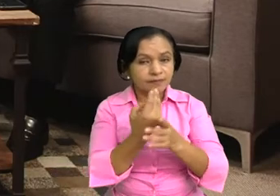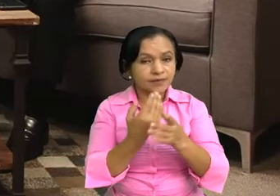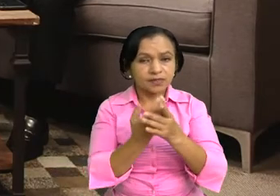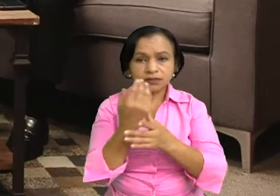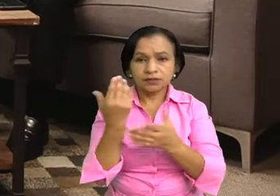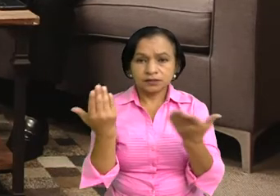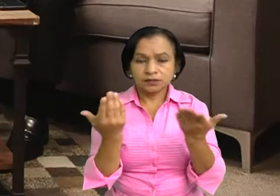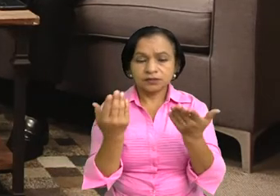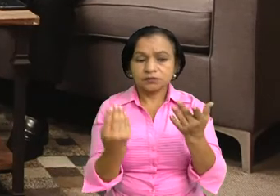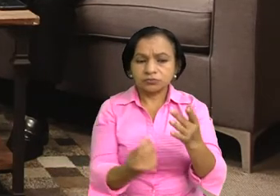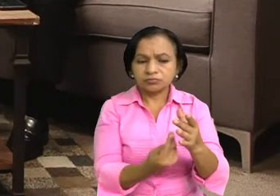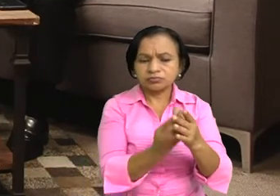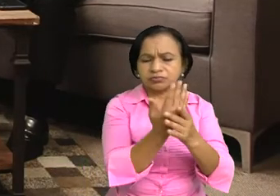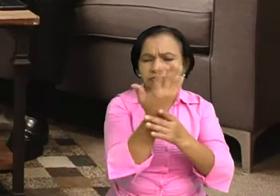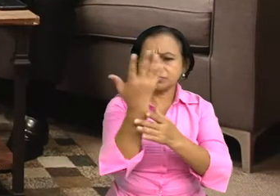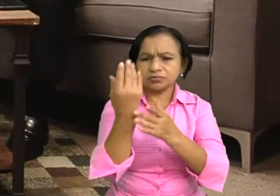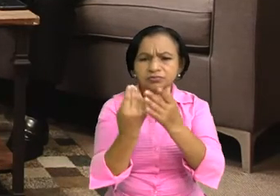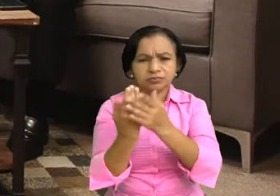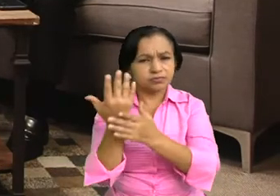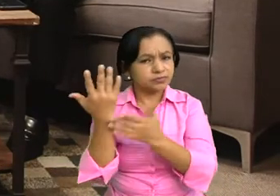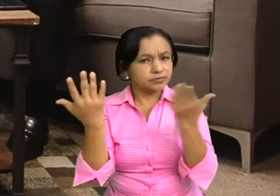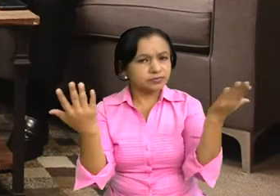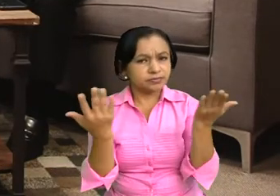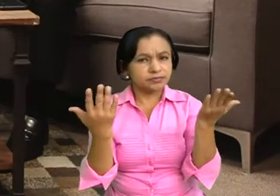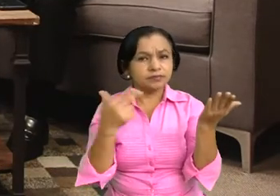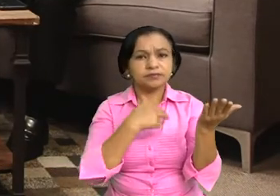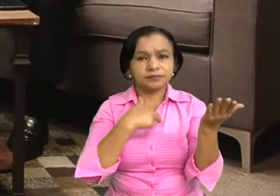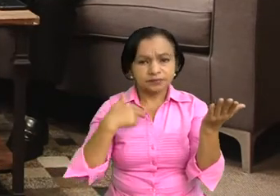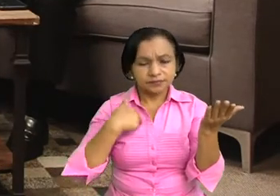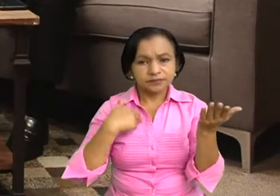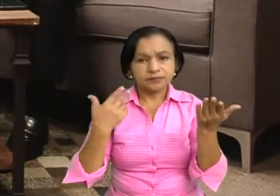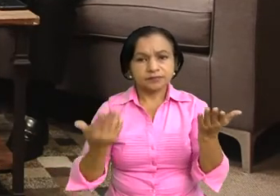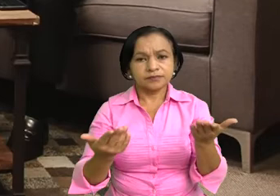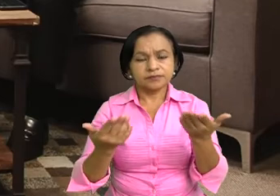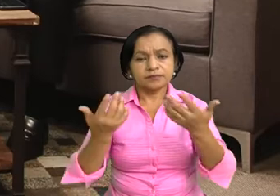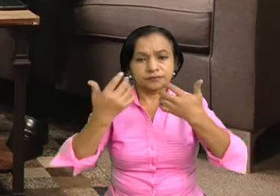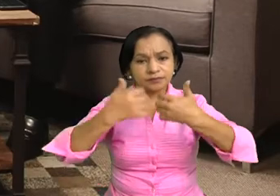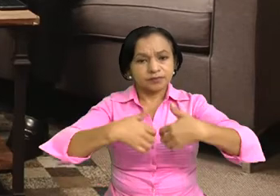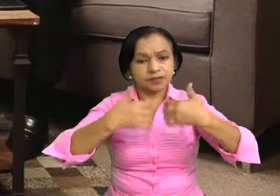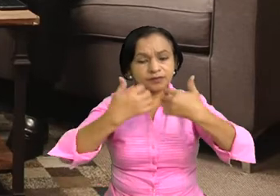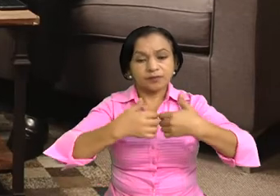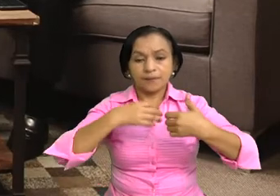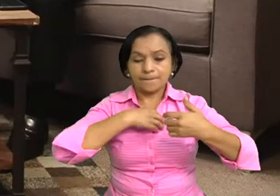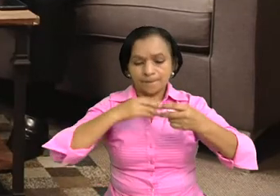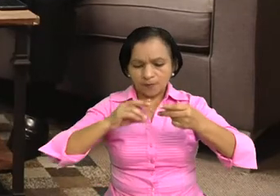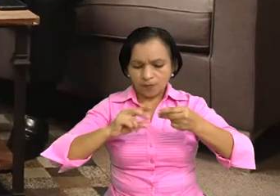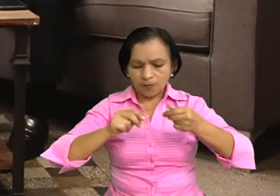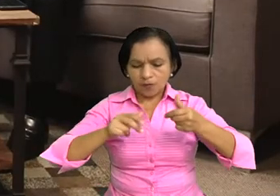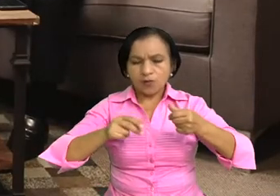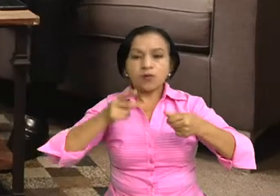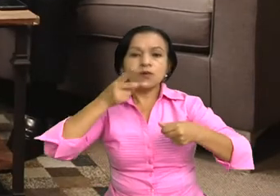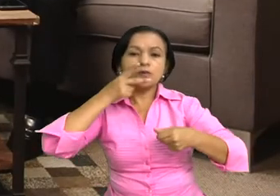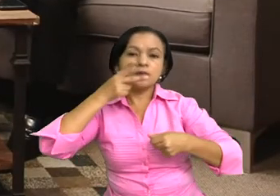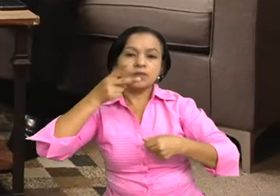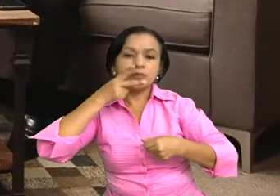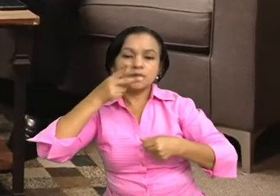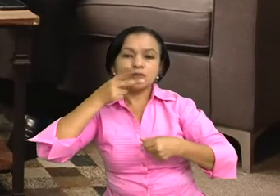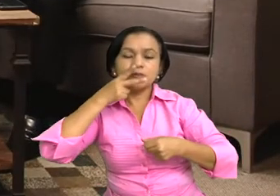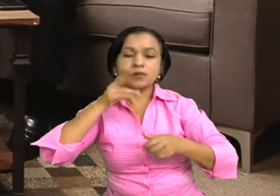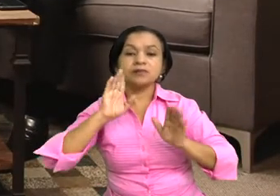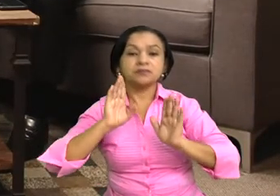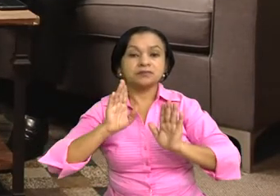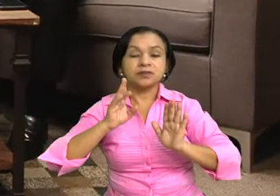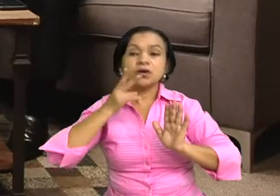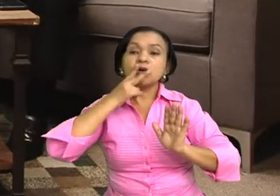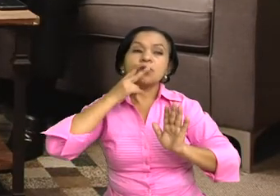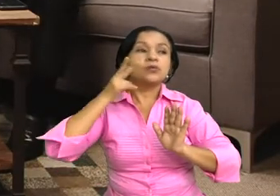de los cultivos, para la extracción y para la fabricación de los puros de exportación. Todo esto está conectado, digamos, con